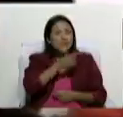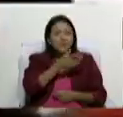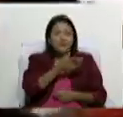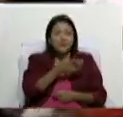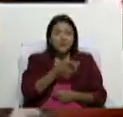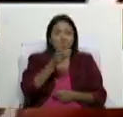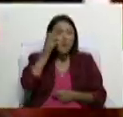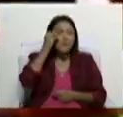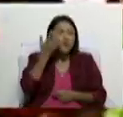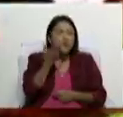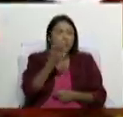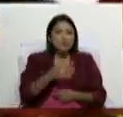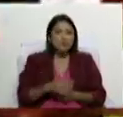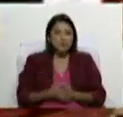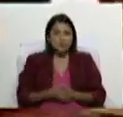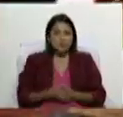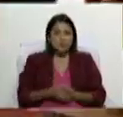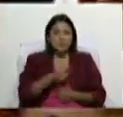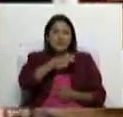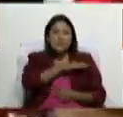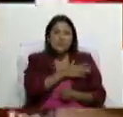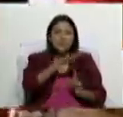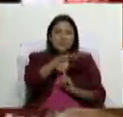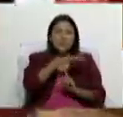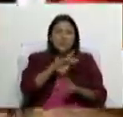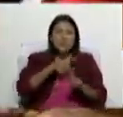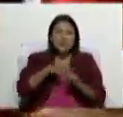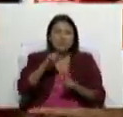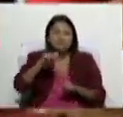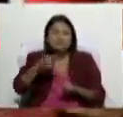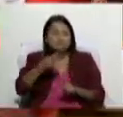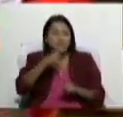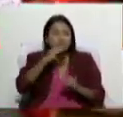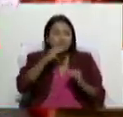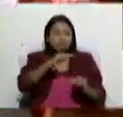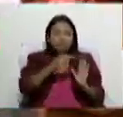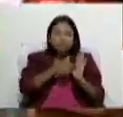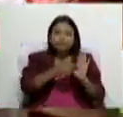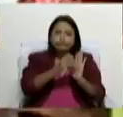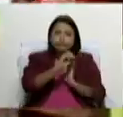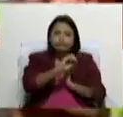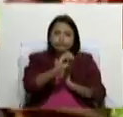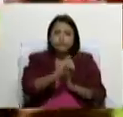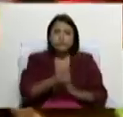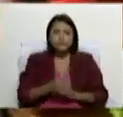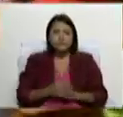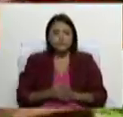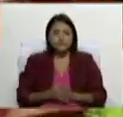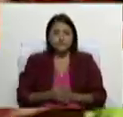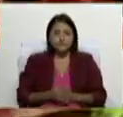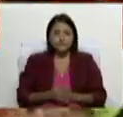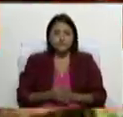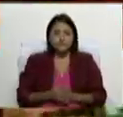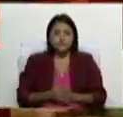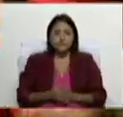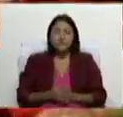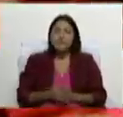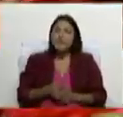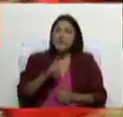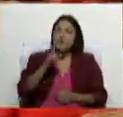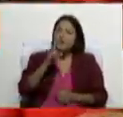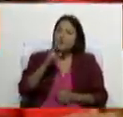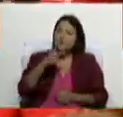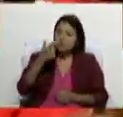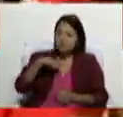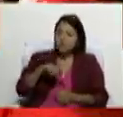cómo percibes lo que está sucediendo en Palestina, el silencio de los medios de comunicación, el silencio de los organismos internacionales. Muy buenas tardes. Mi nombre es